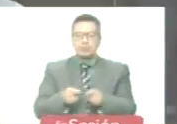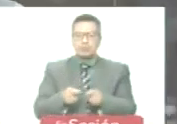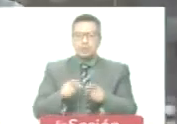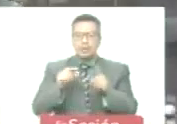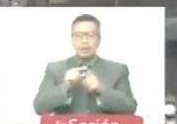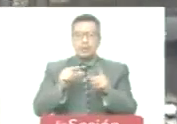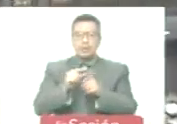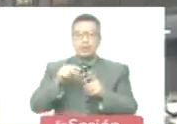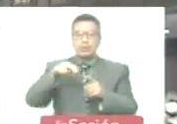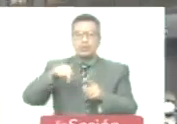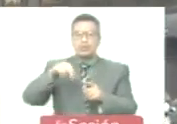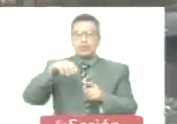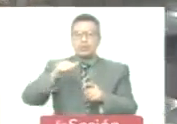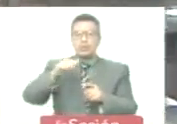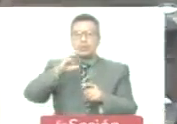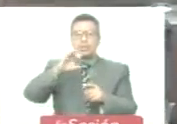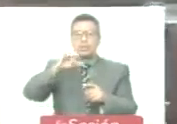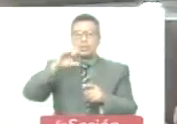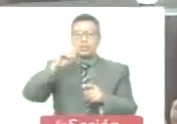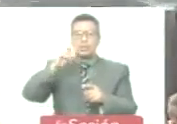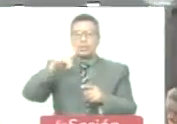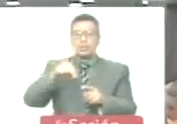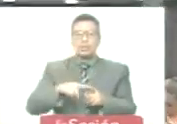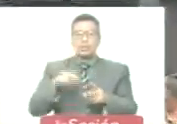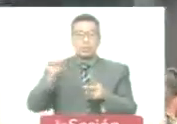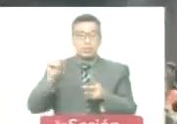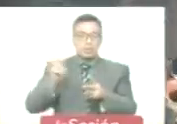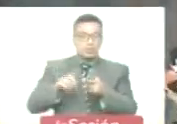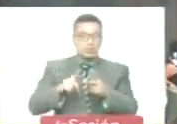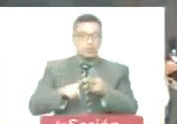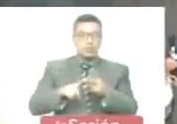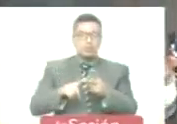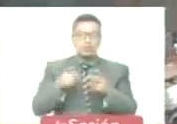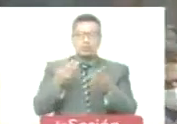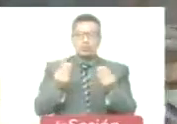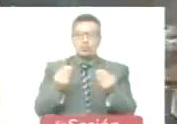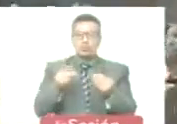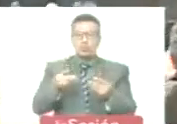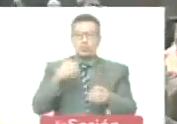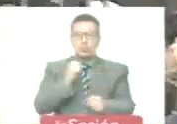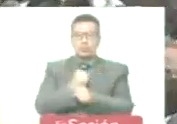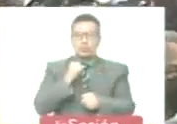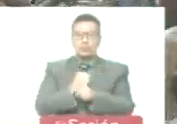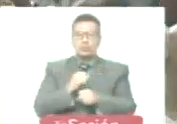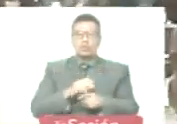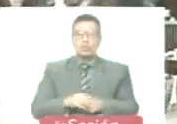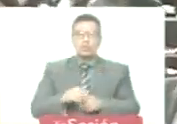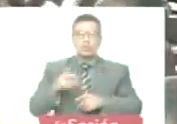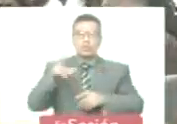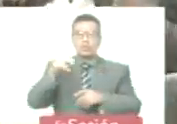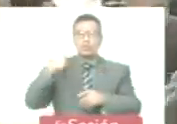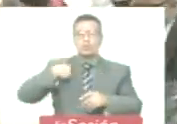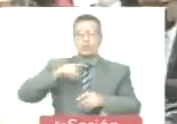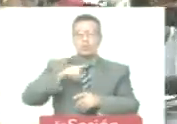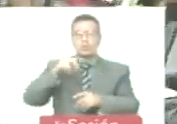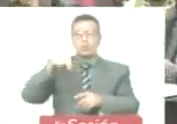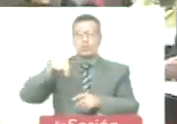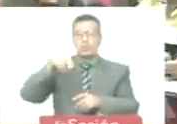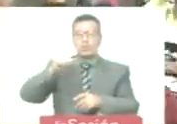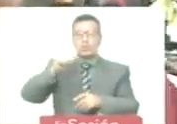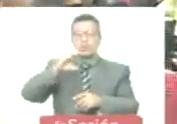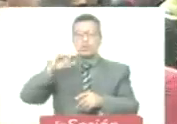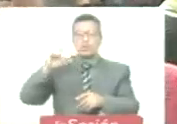palabra nación. Y Venezuela nos ha costado muchísimo trabajo que no sea una nación,